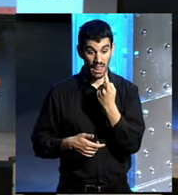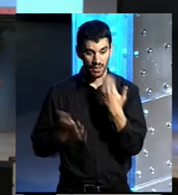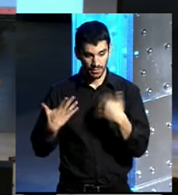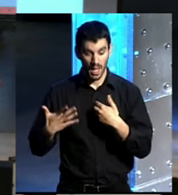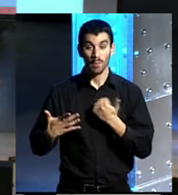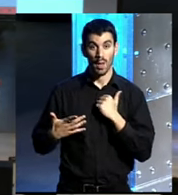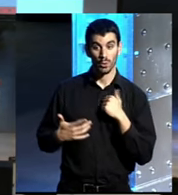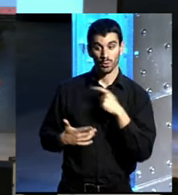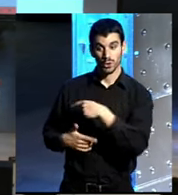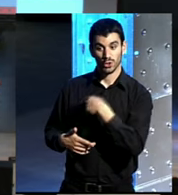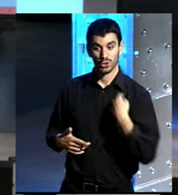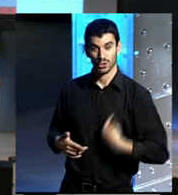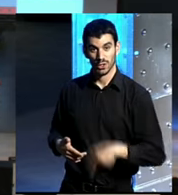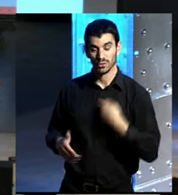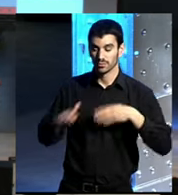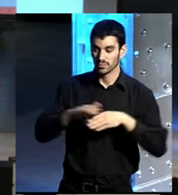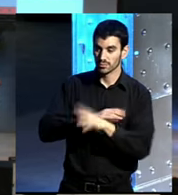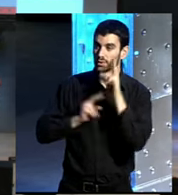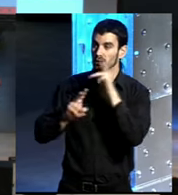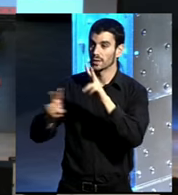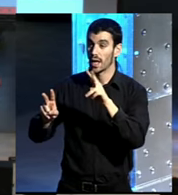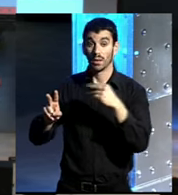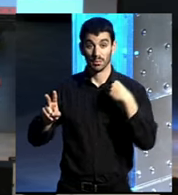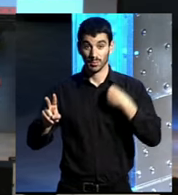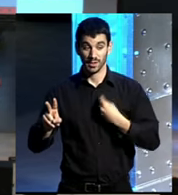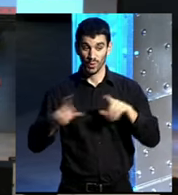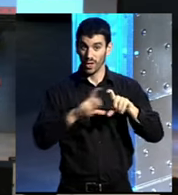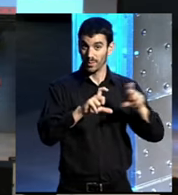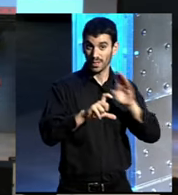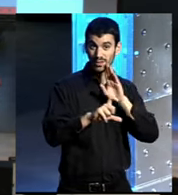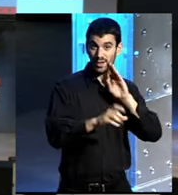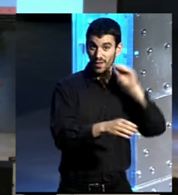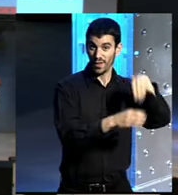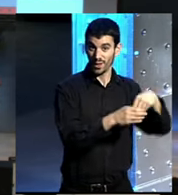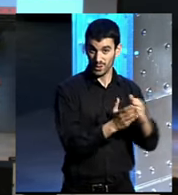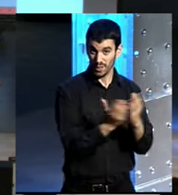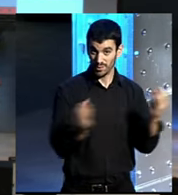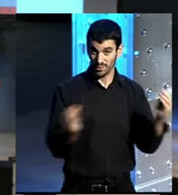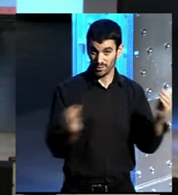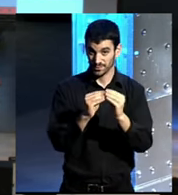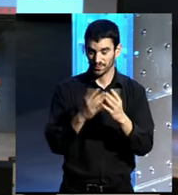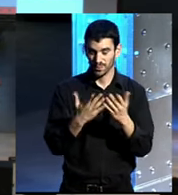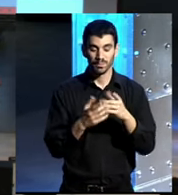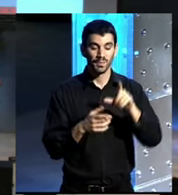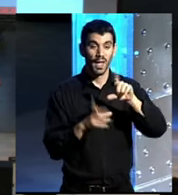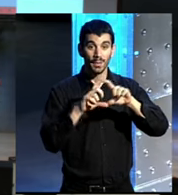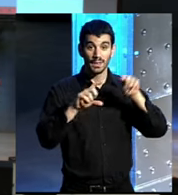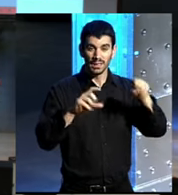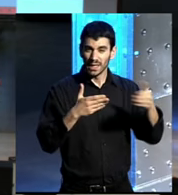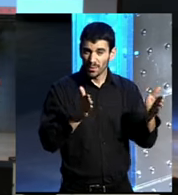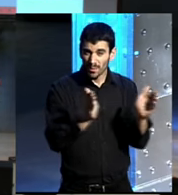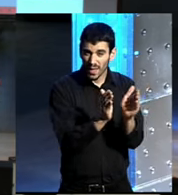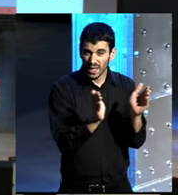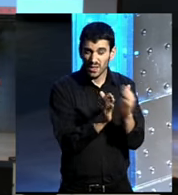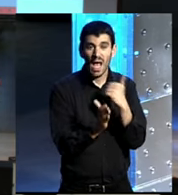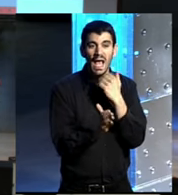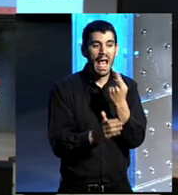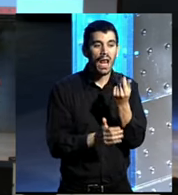mira, pues es como las tiendas de Tendatec. Y estos pequeños microempresarios no tienen ningún tipo de